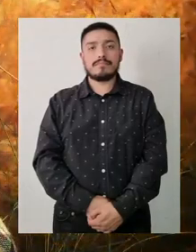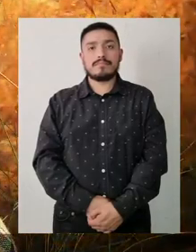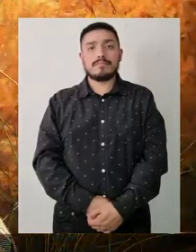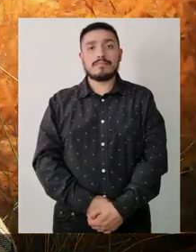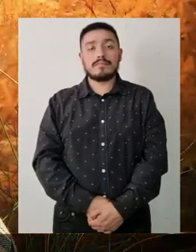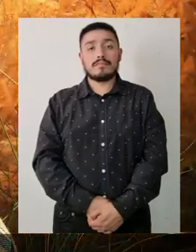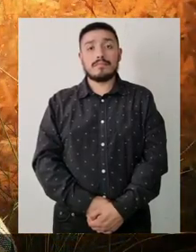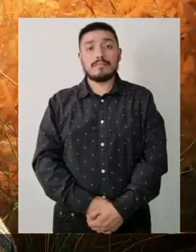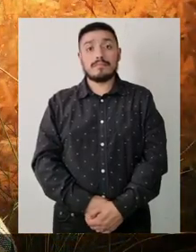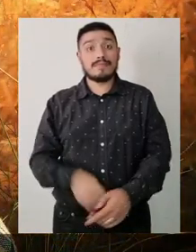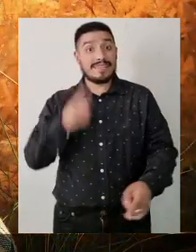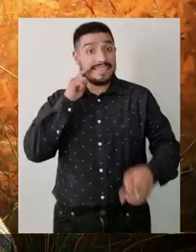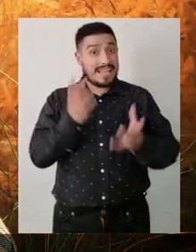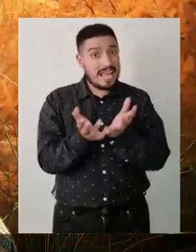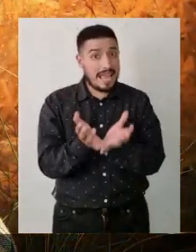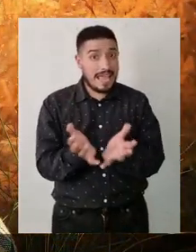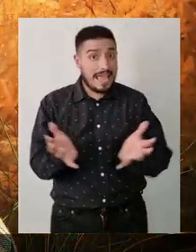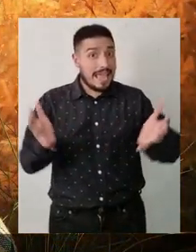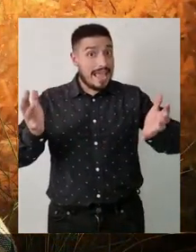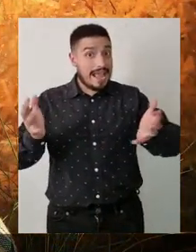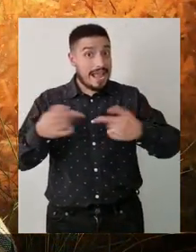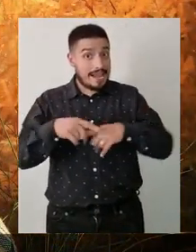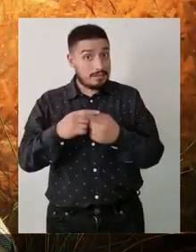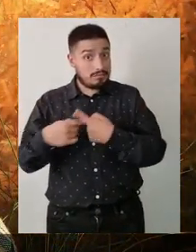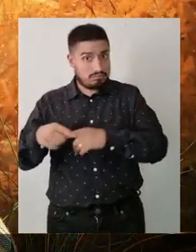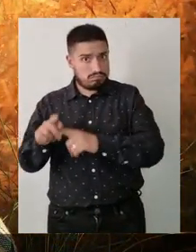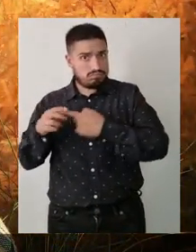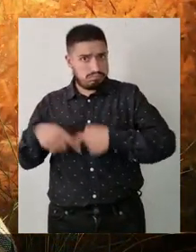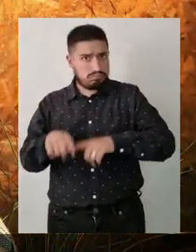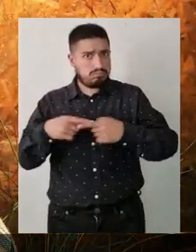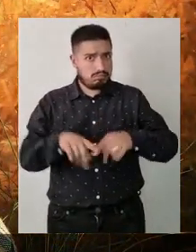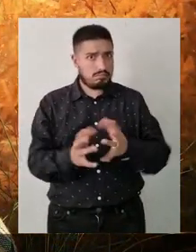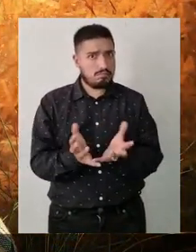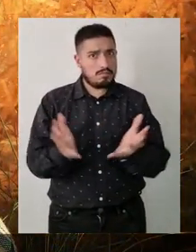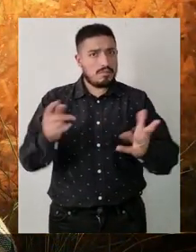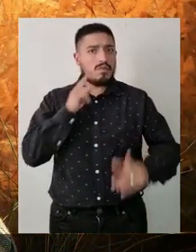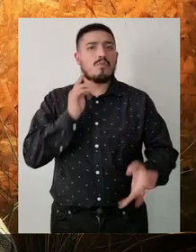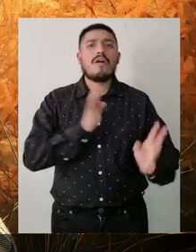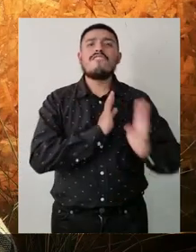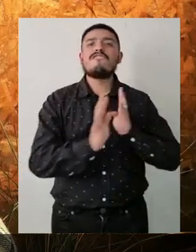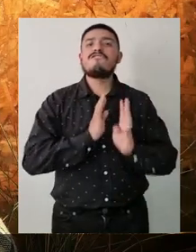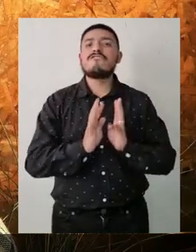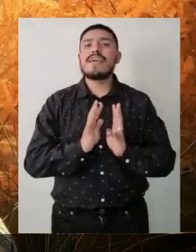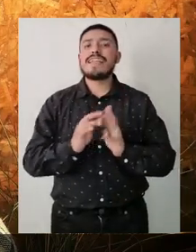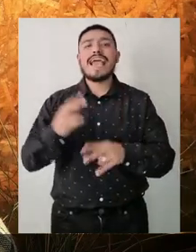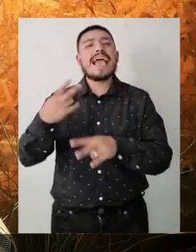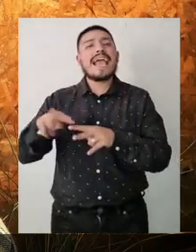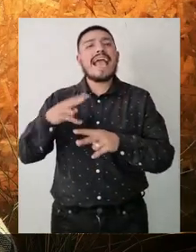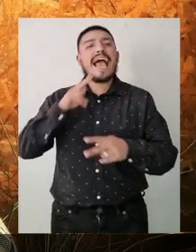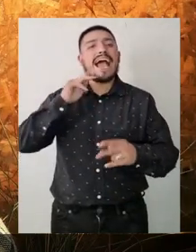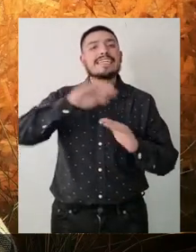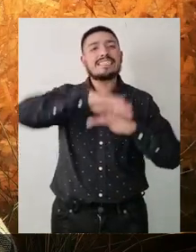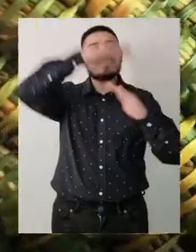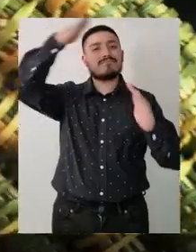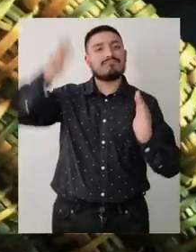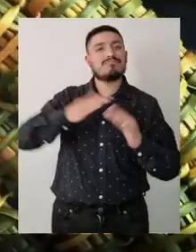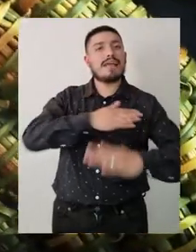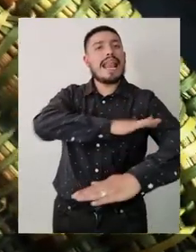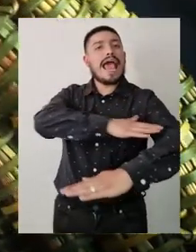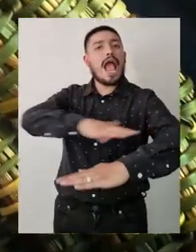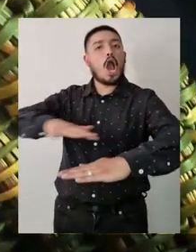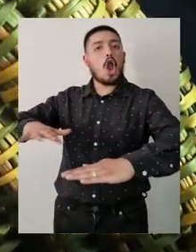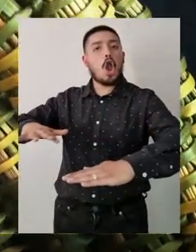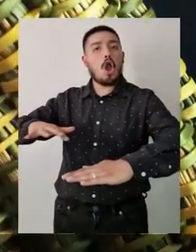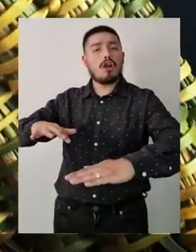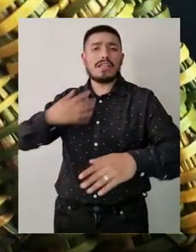Ya, este canasto lo estoy tejiendo para una feria que van a hacer en un galpón en la costanera. Ya me